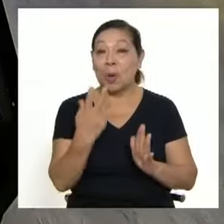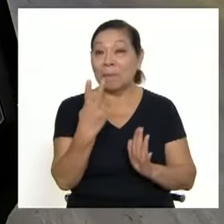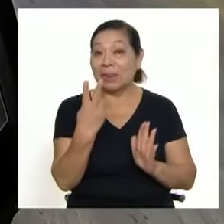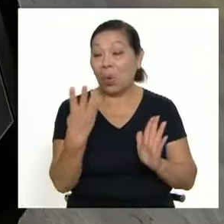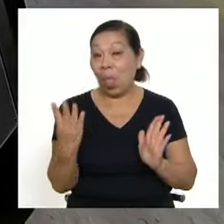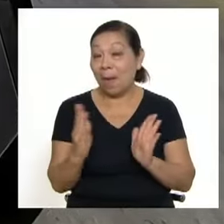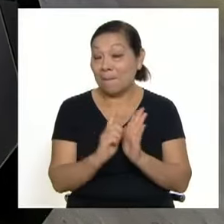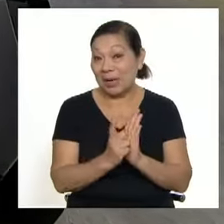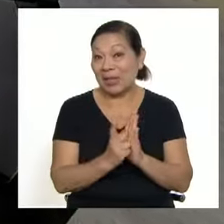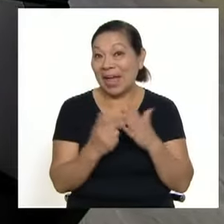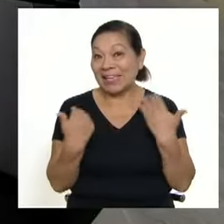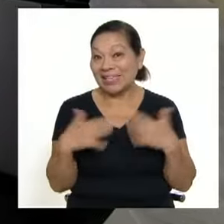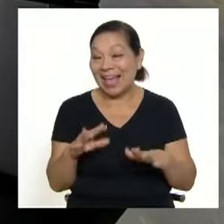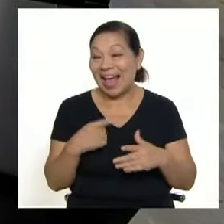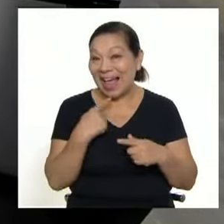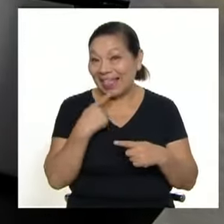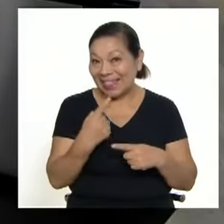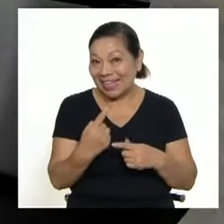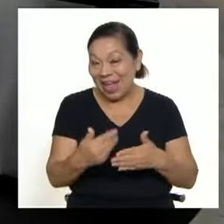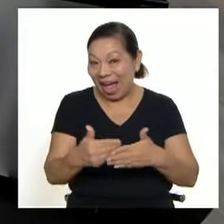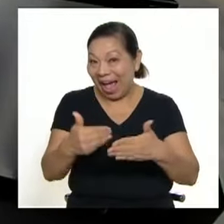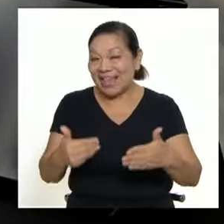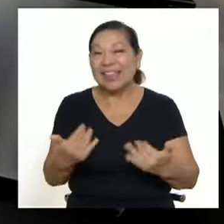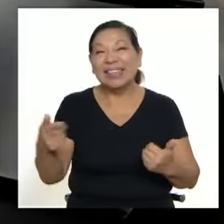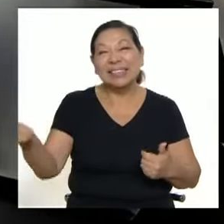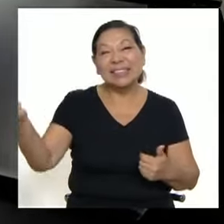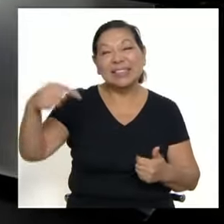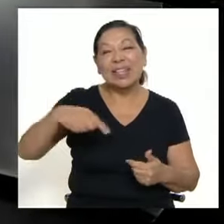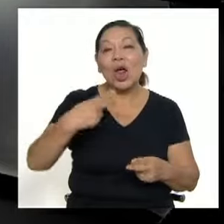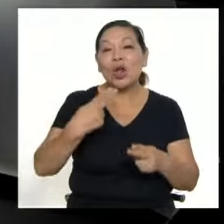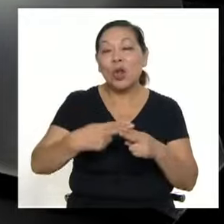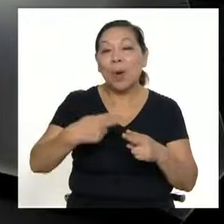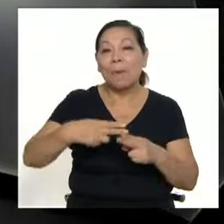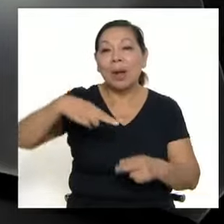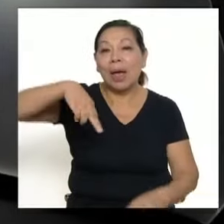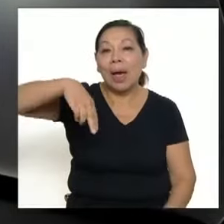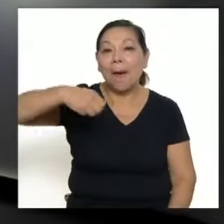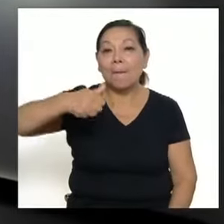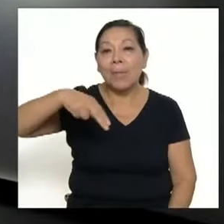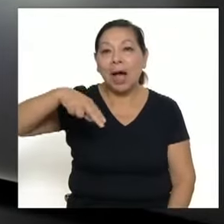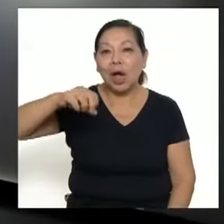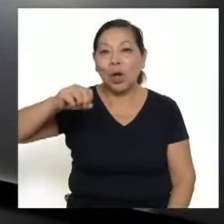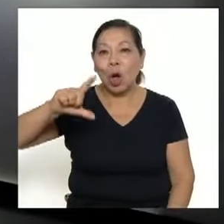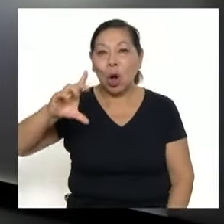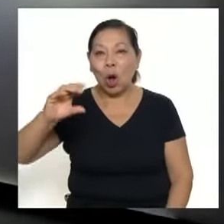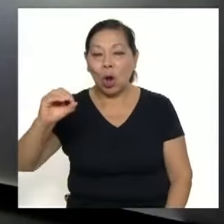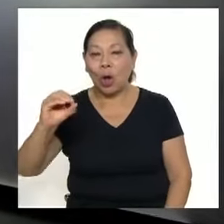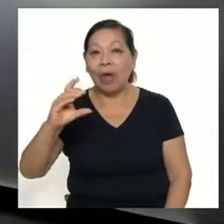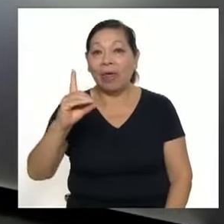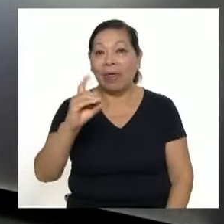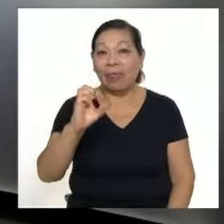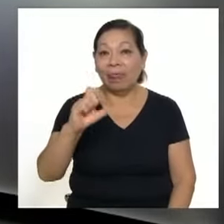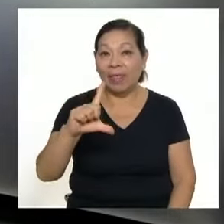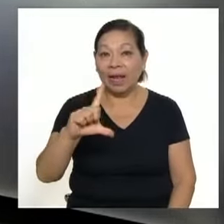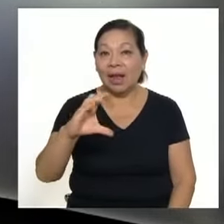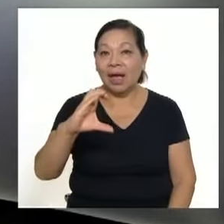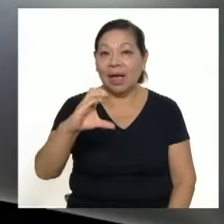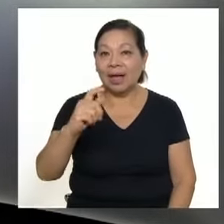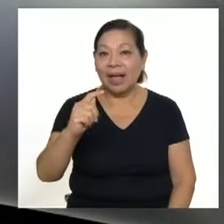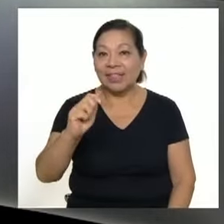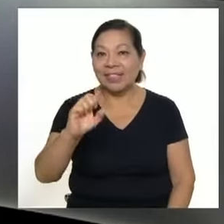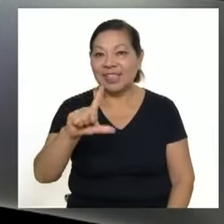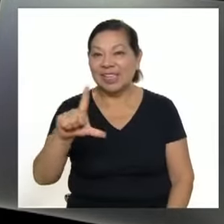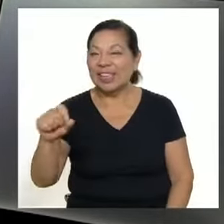8:29 de la mañana, amigos, ya lo habíamos anunciado. Está con nosotros Manolo del Castillo, conductor, personaje emblema de lo que es este